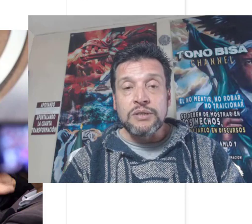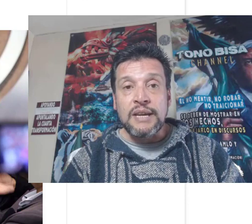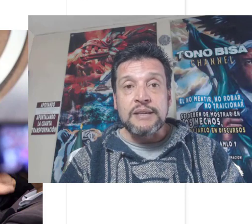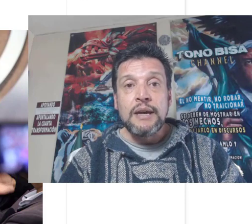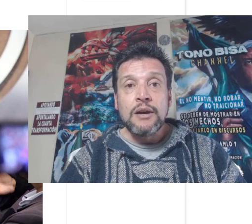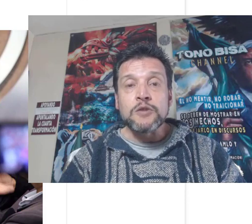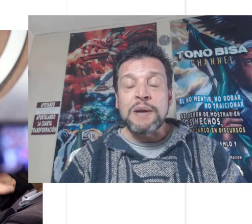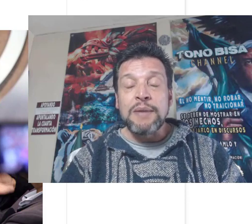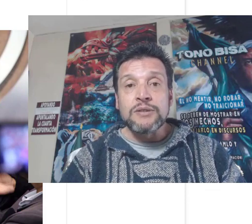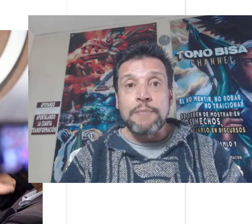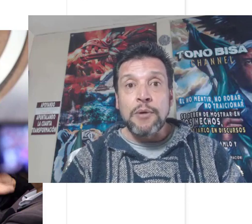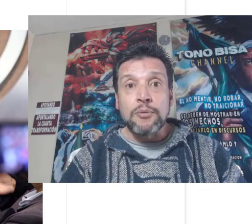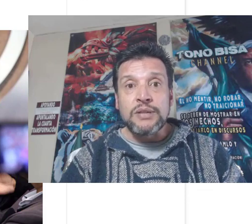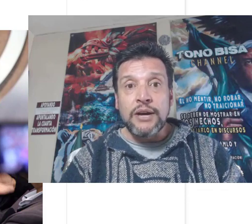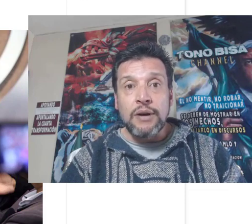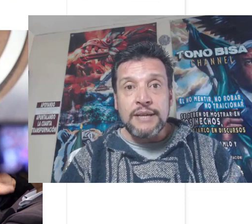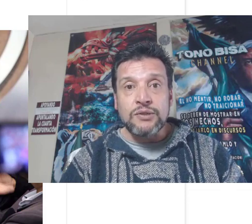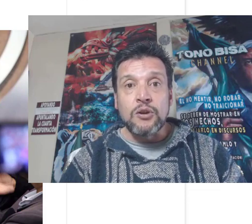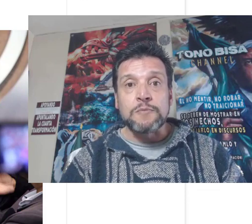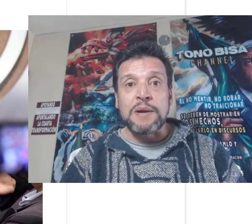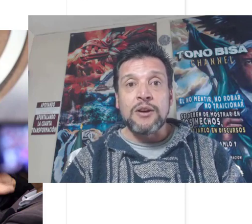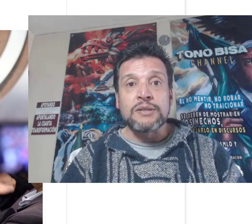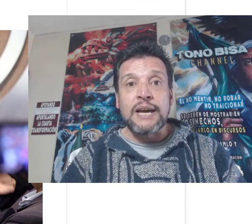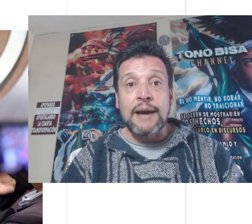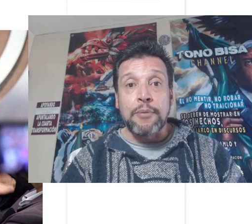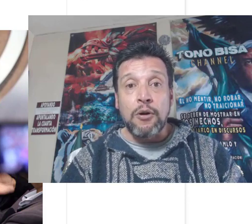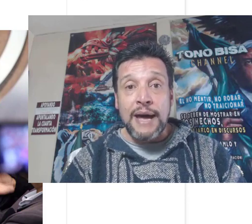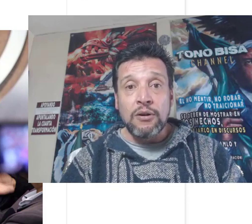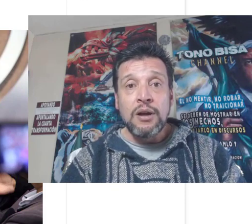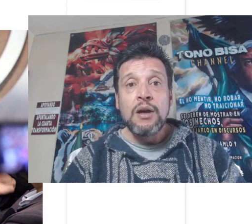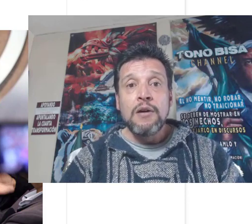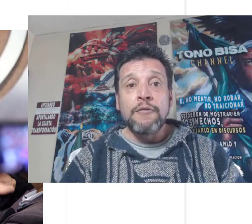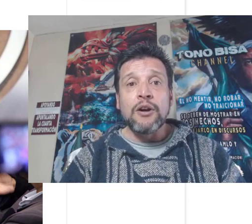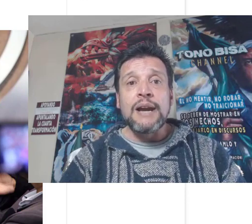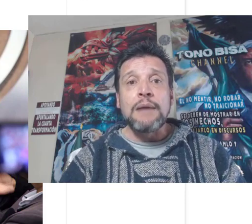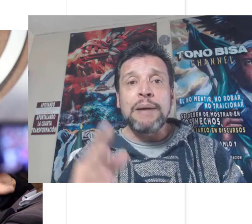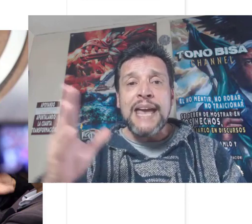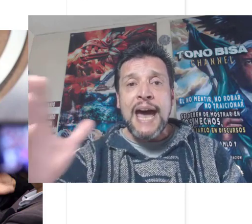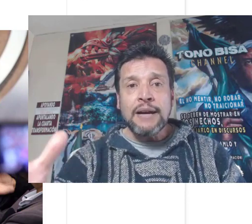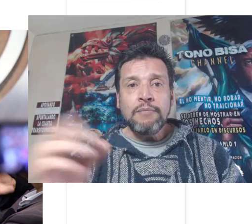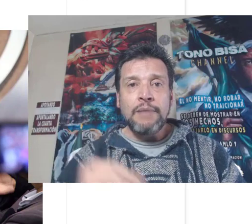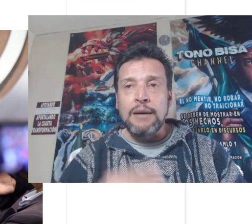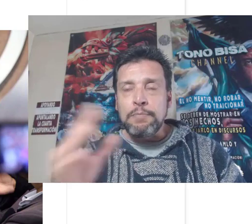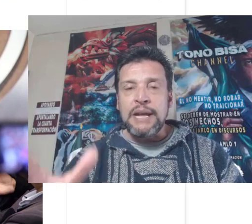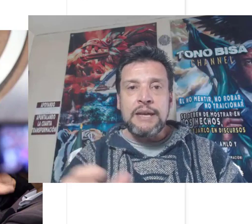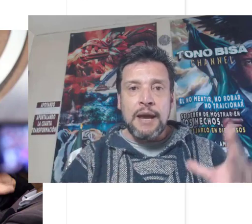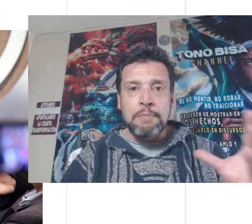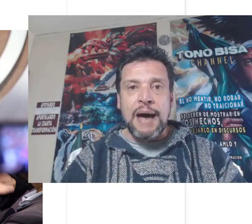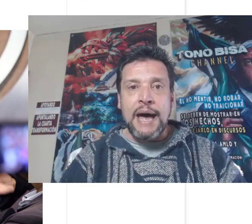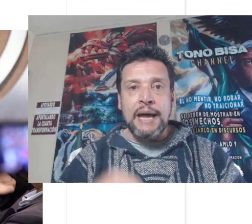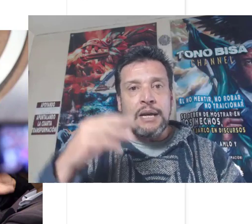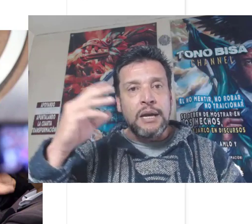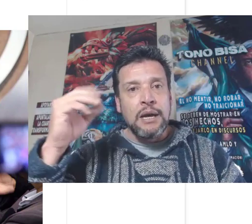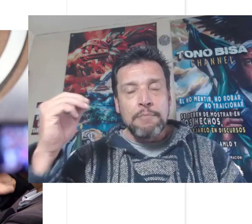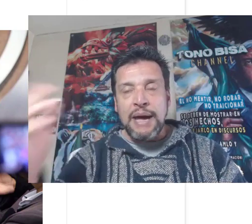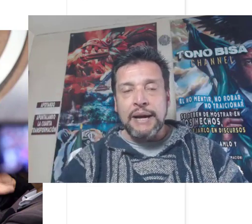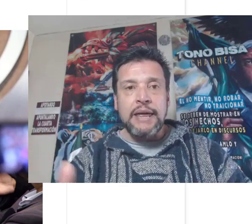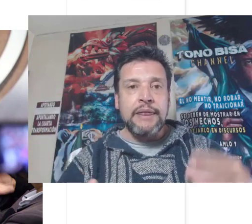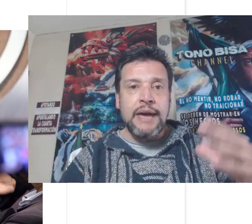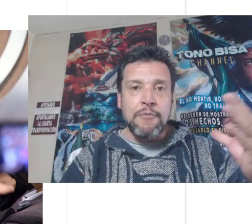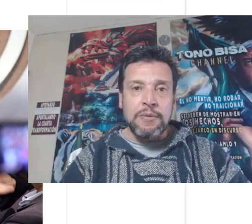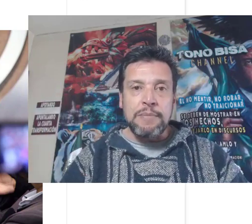entonces los primeros que propusieron esto y los primeros que lo aprobaron fueron el prian el pri y el pan y